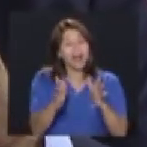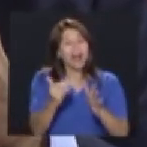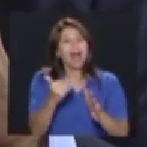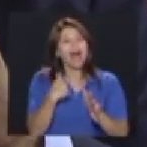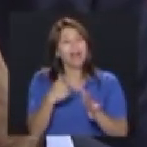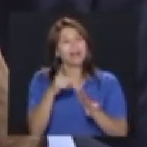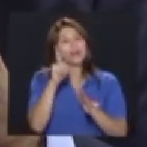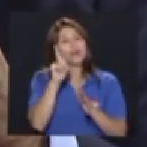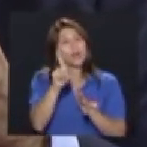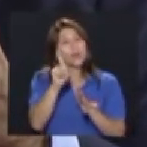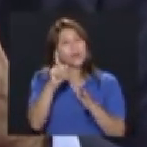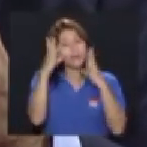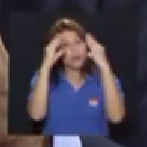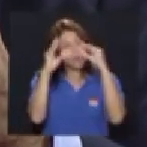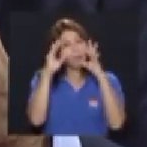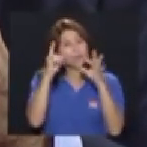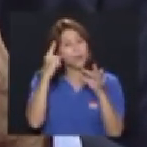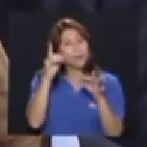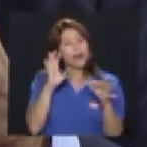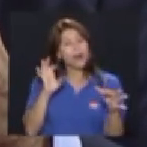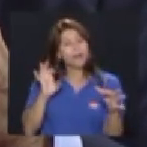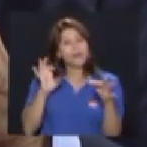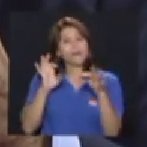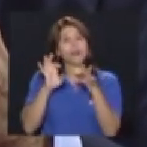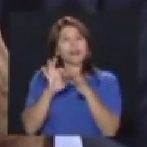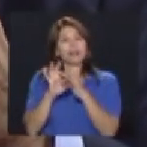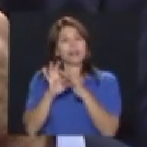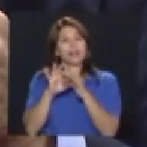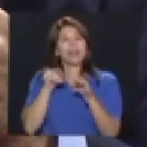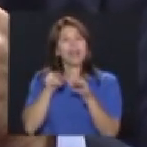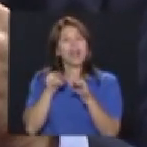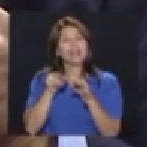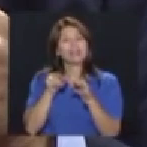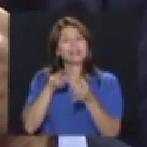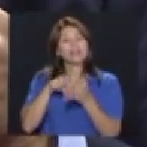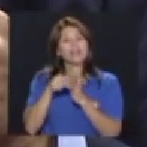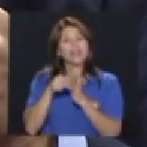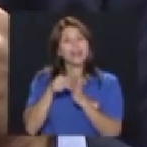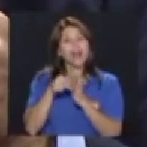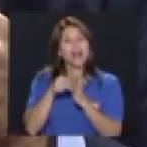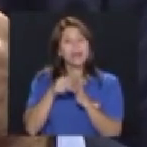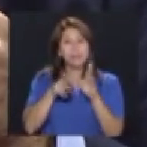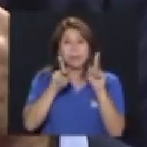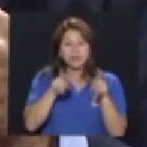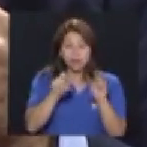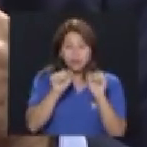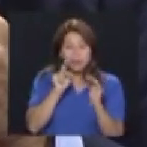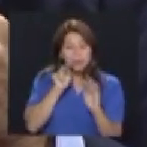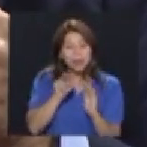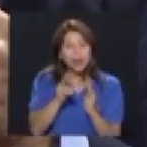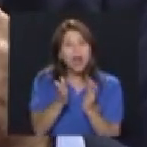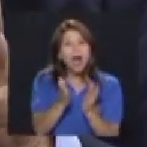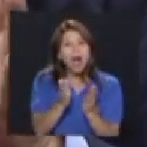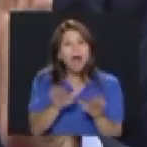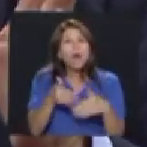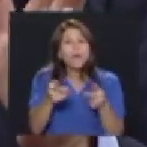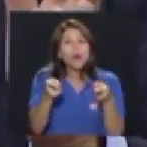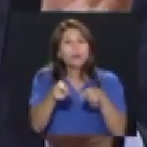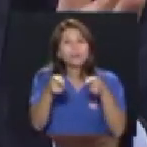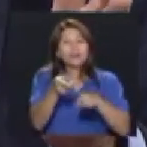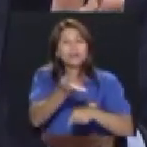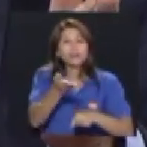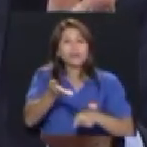una narración detallada de cómo acontecieron las cosas. Puede ser que la interpretación dentro de 50 años